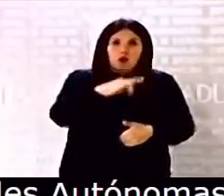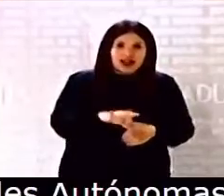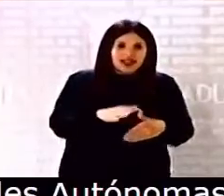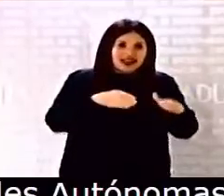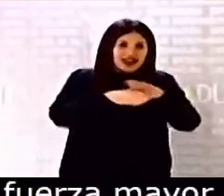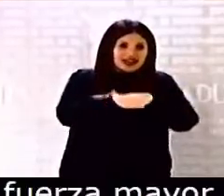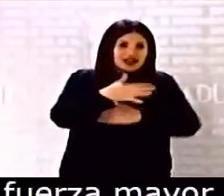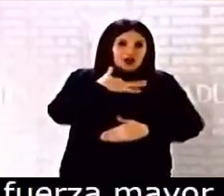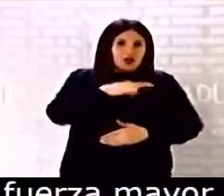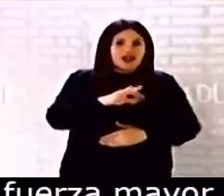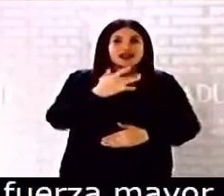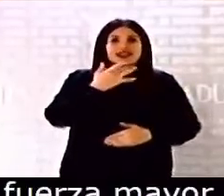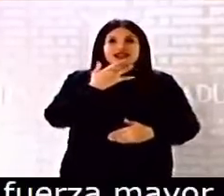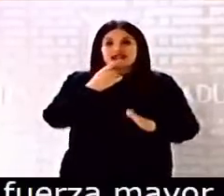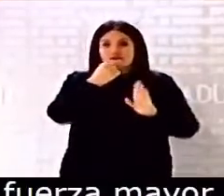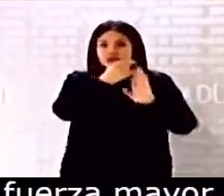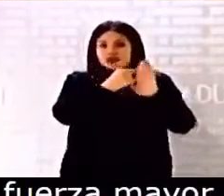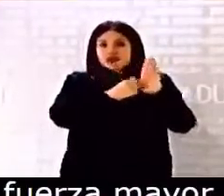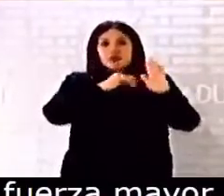alarma.